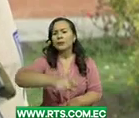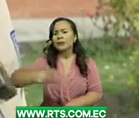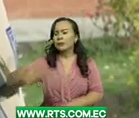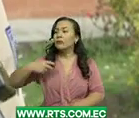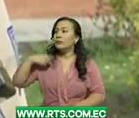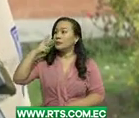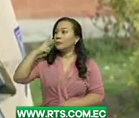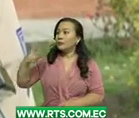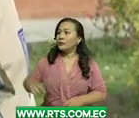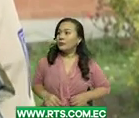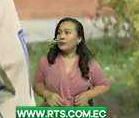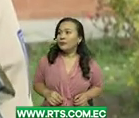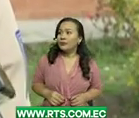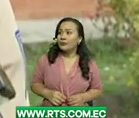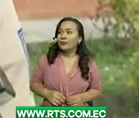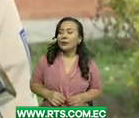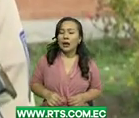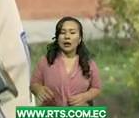tumulto,